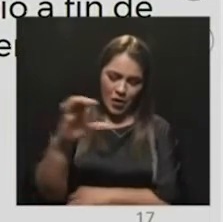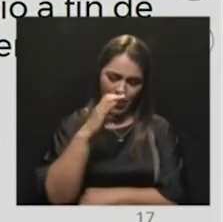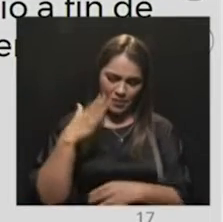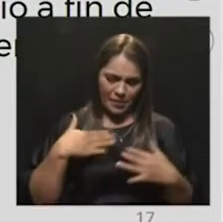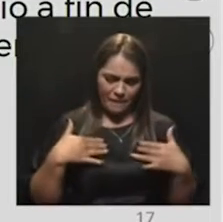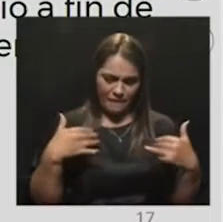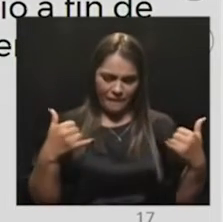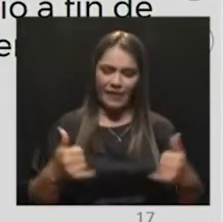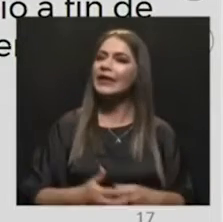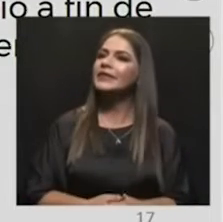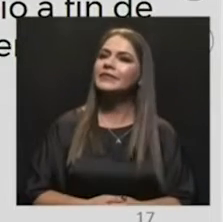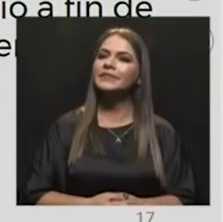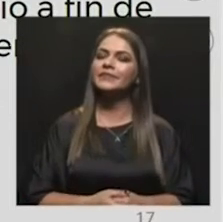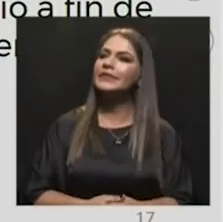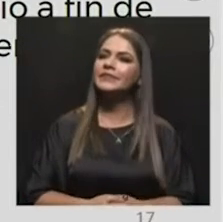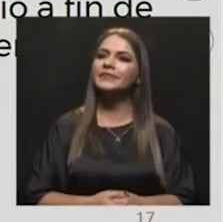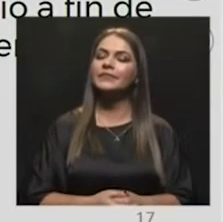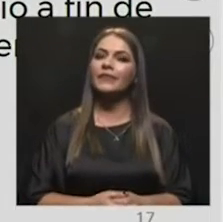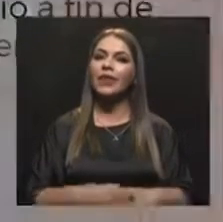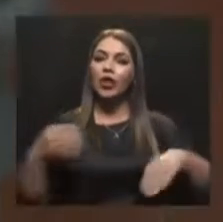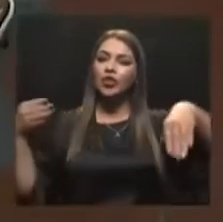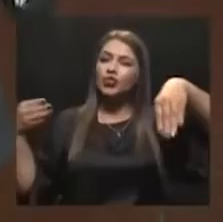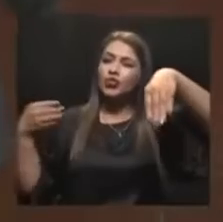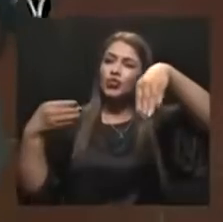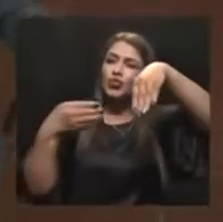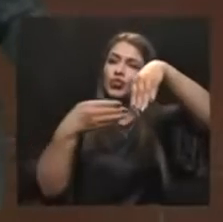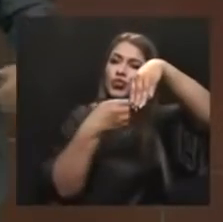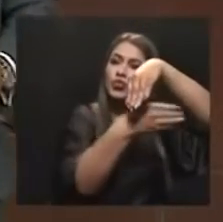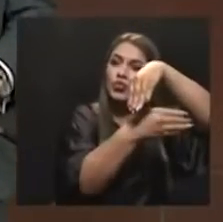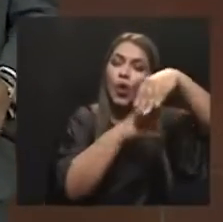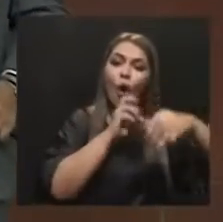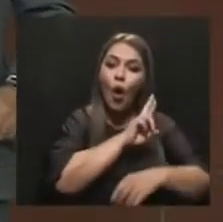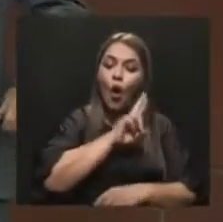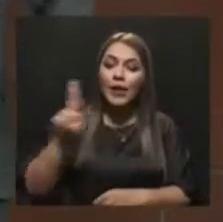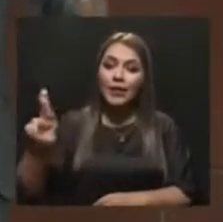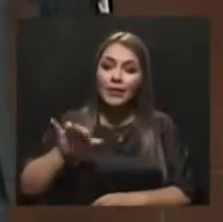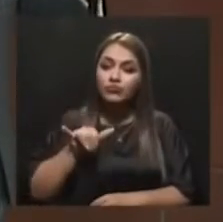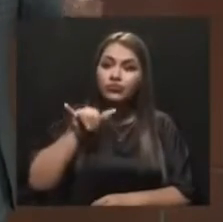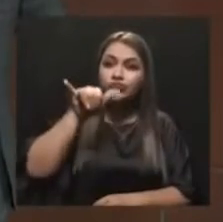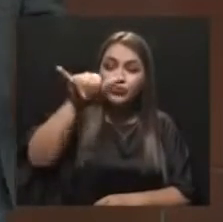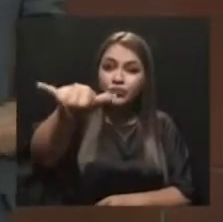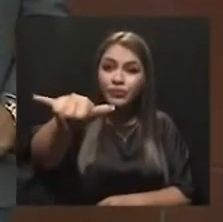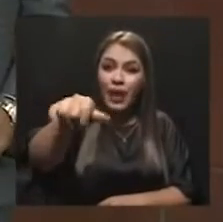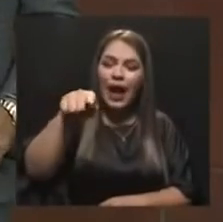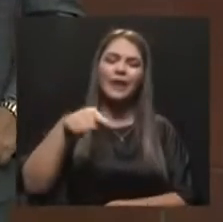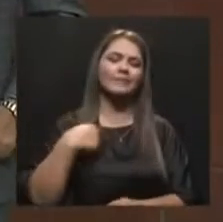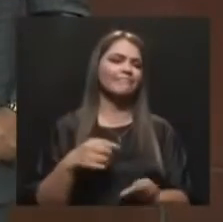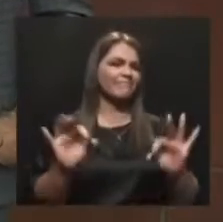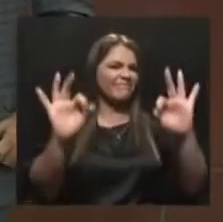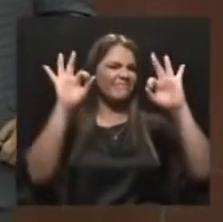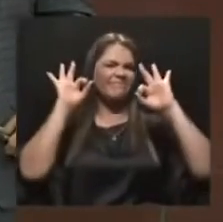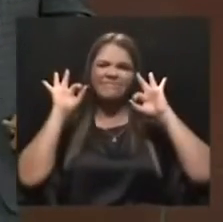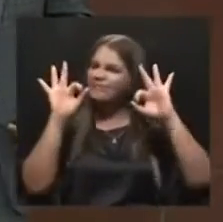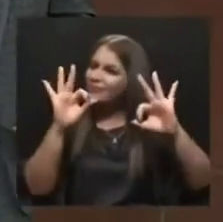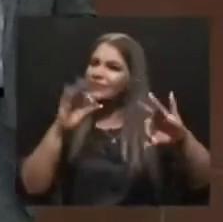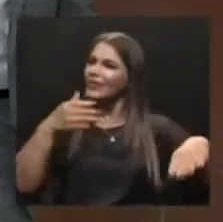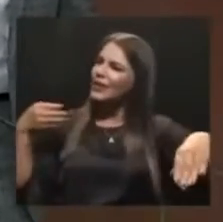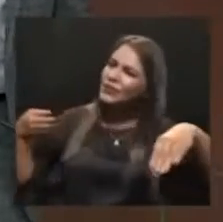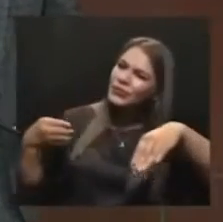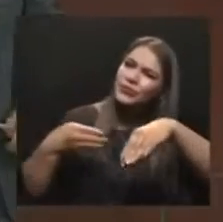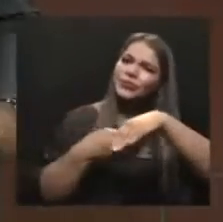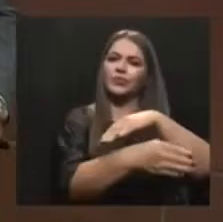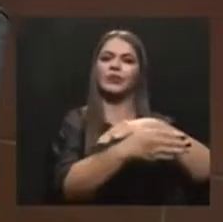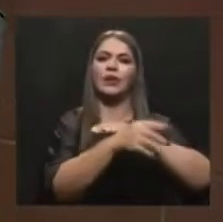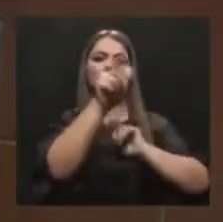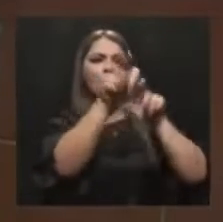de Oriente no pasaron desapercibidos. Una obra espectacular, es una obra monumental, es una obra que recuperó